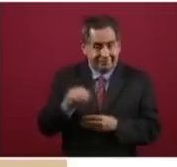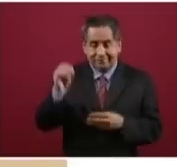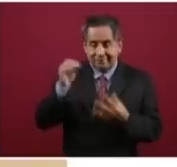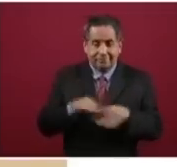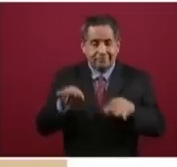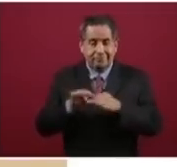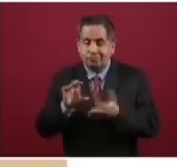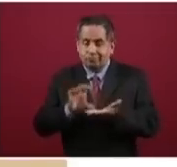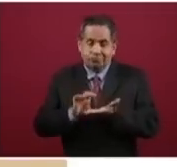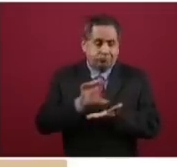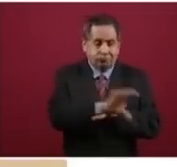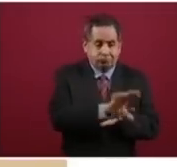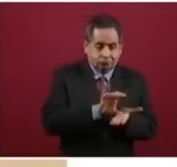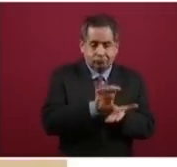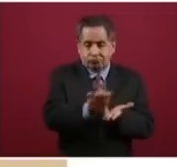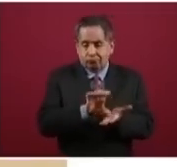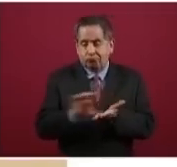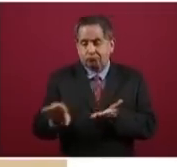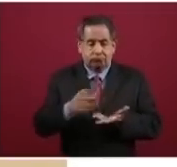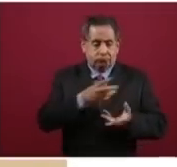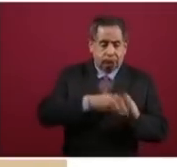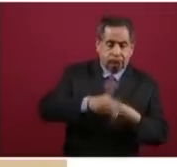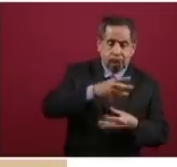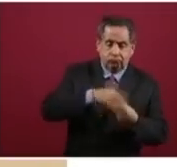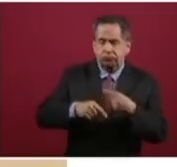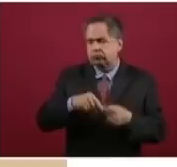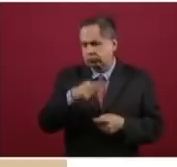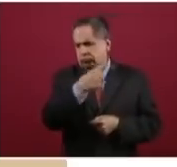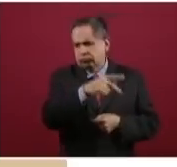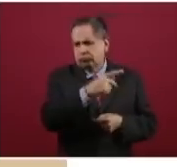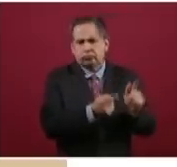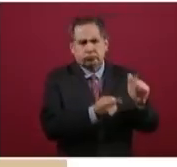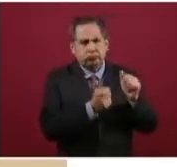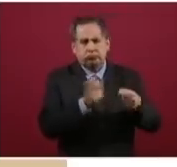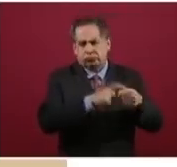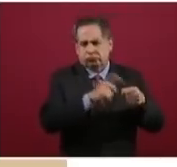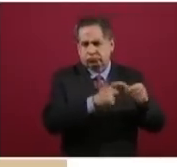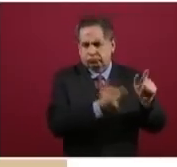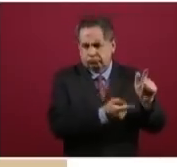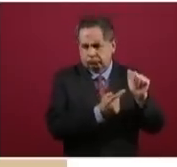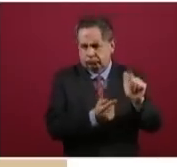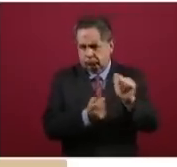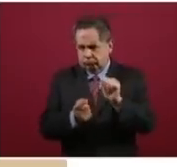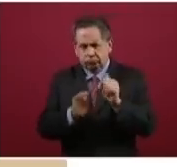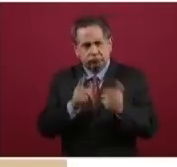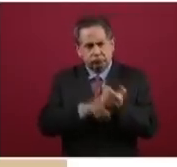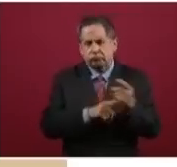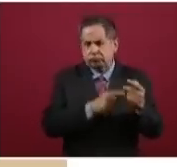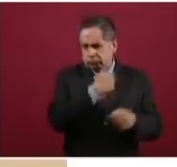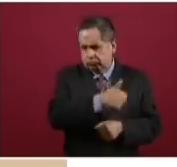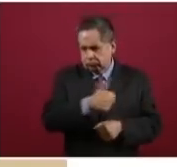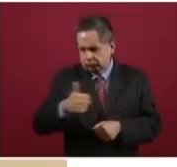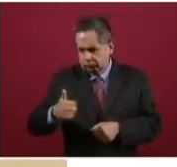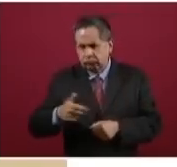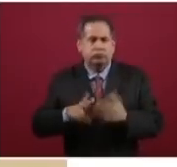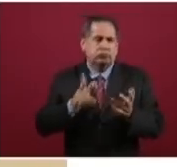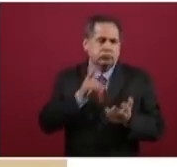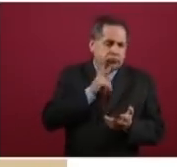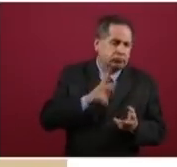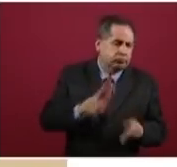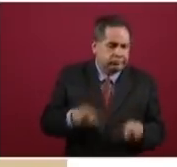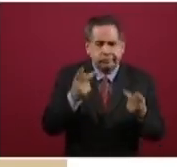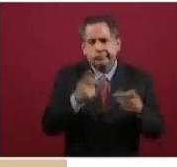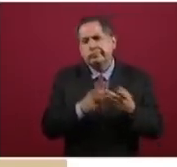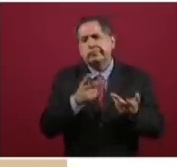recursos propios por el caer por el cobro de cuotas o el cobro del asociado a la venta de hidrocarburos o de electricidad